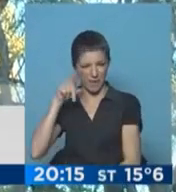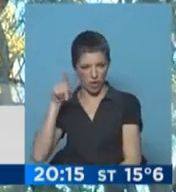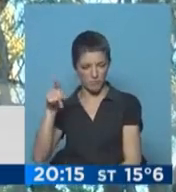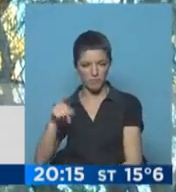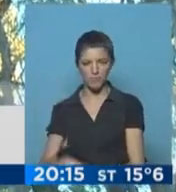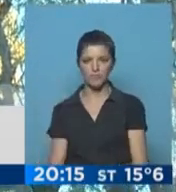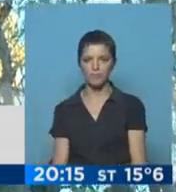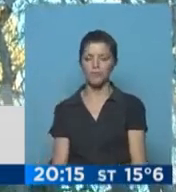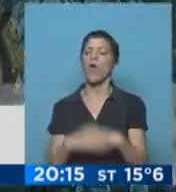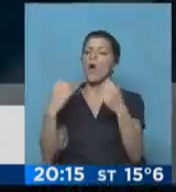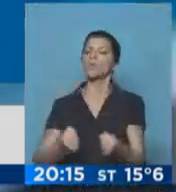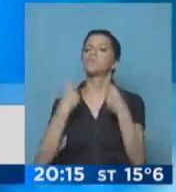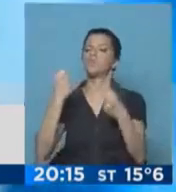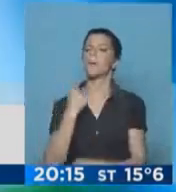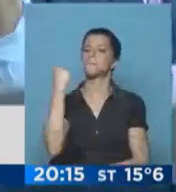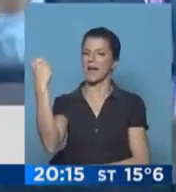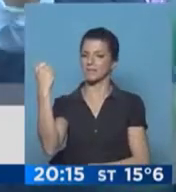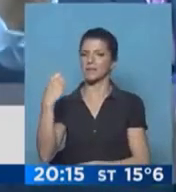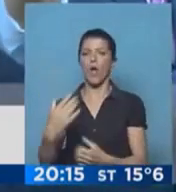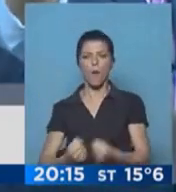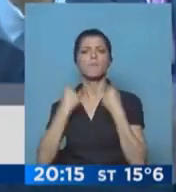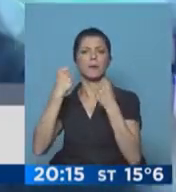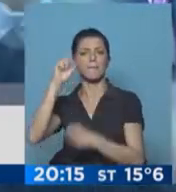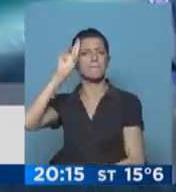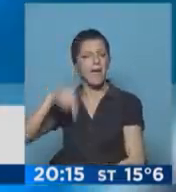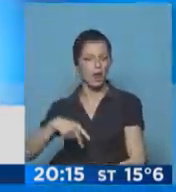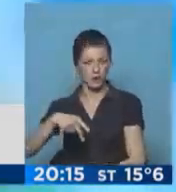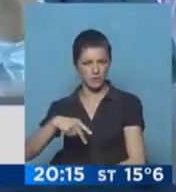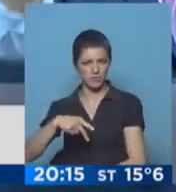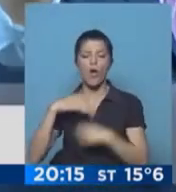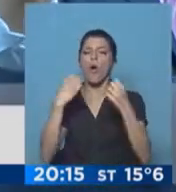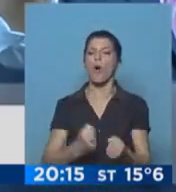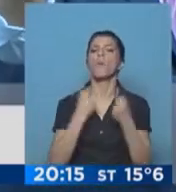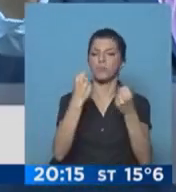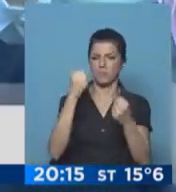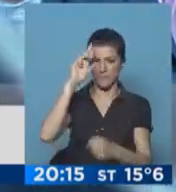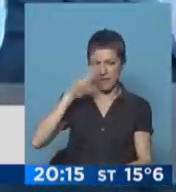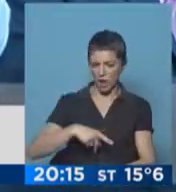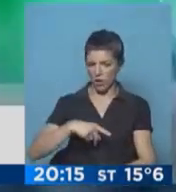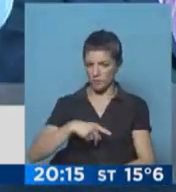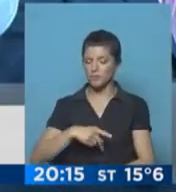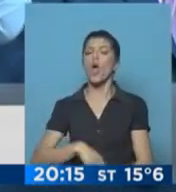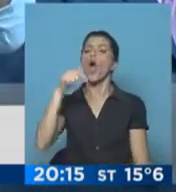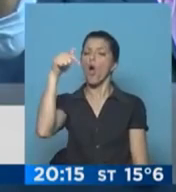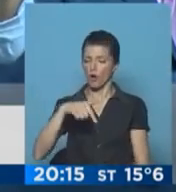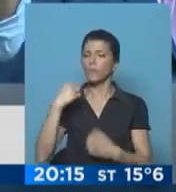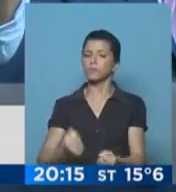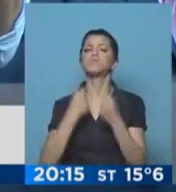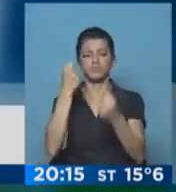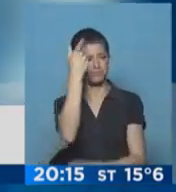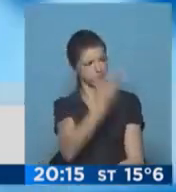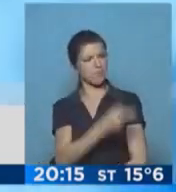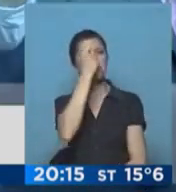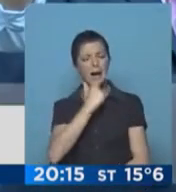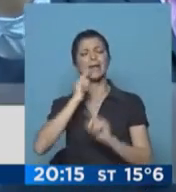¡Viva la patria! ¡Viva Perón! ¡Viva más Perón! Y hoy, ¡viva Mauricio